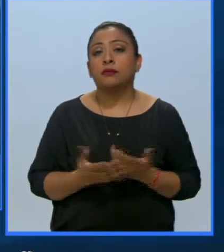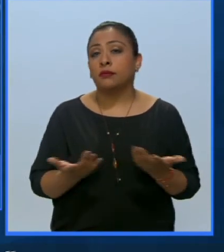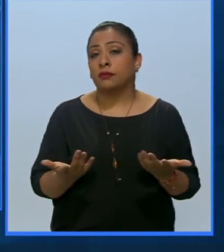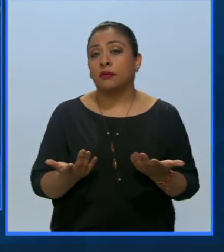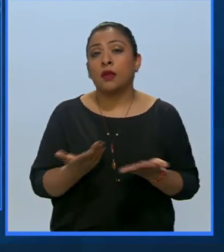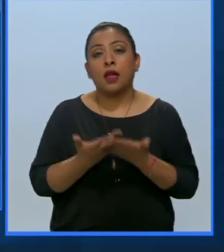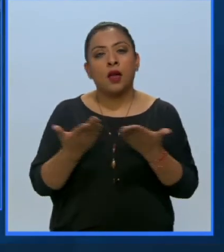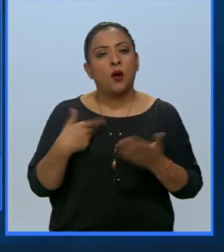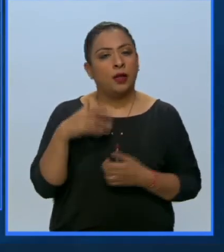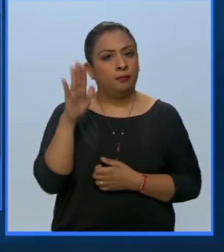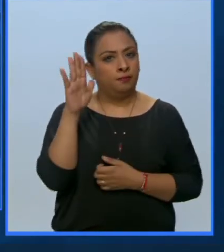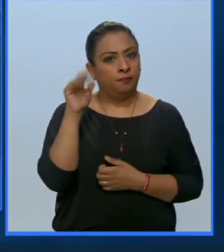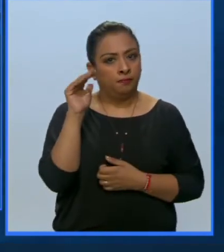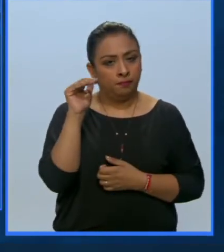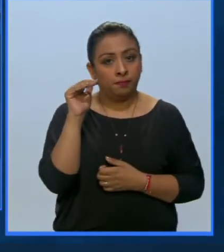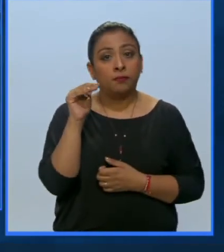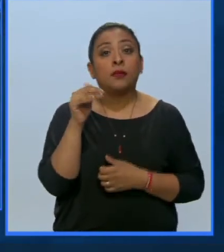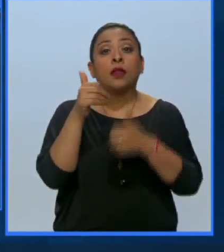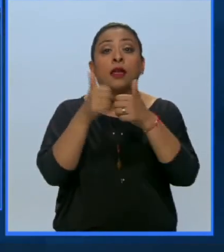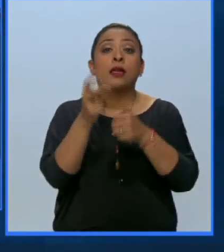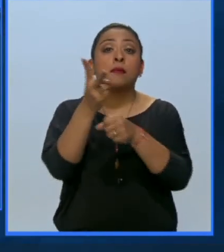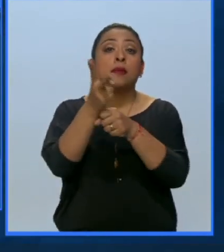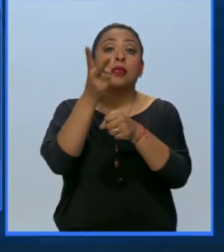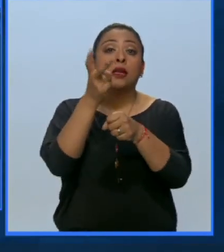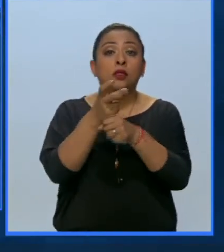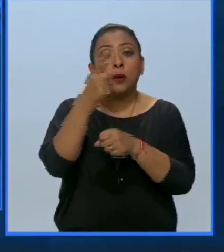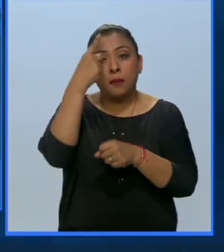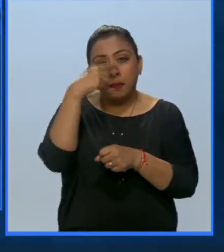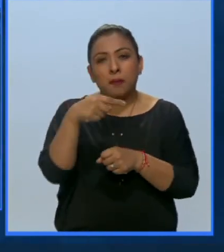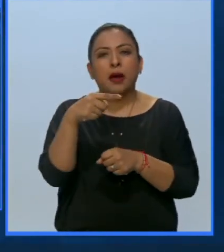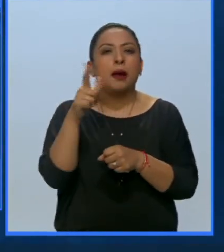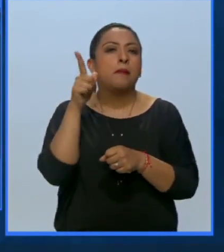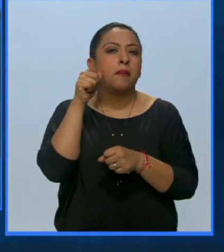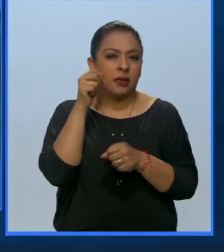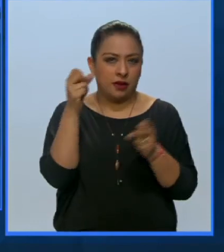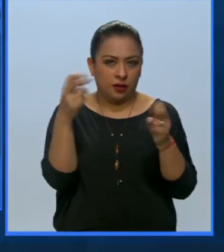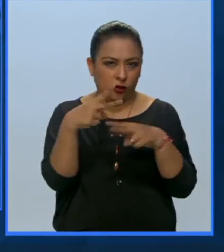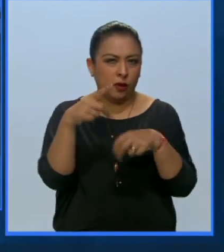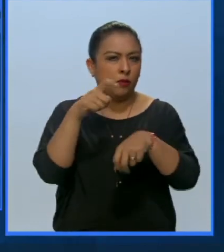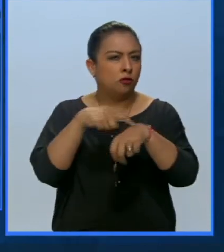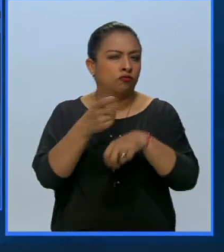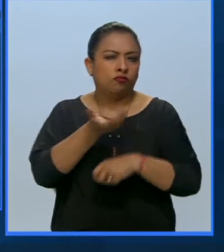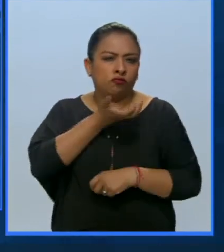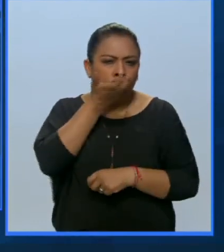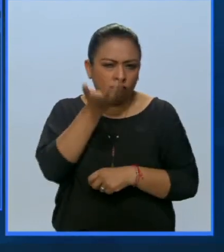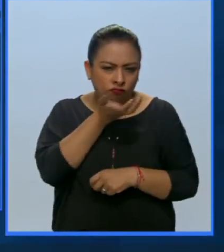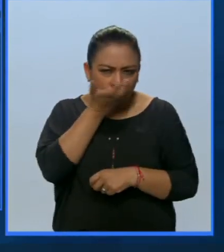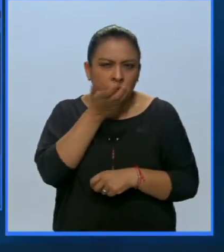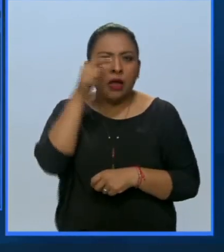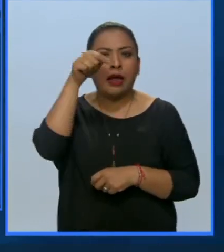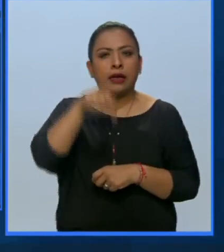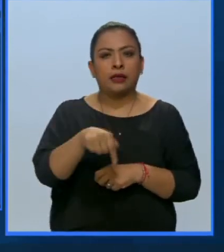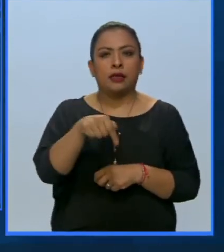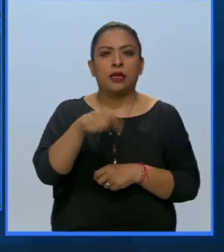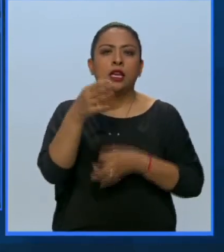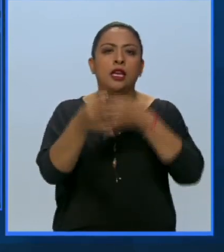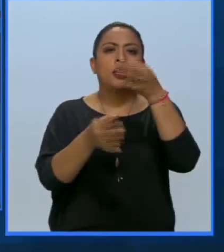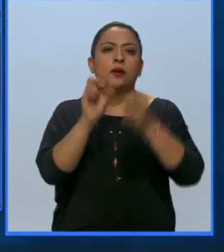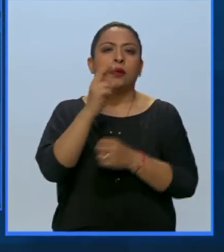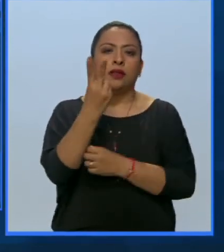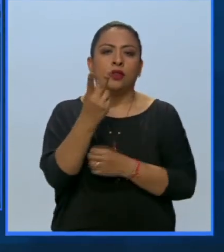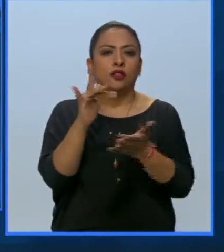Llegado el momento de despedirnos. Pero queda la invitación hecha para que nos acompañen mañana en el horario de costumbre, por supuesto, aquí en